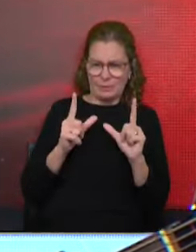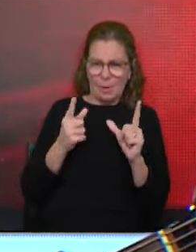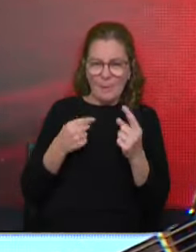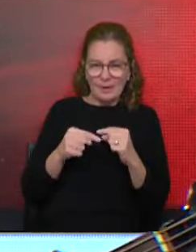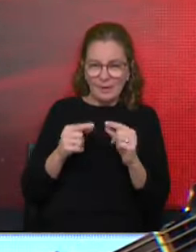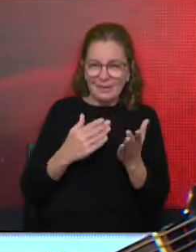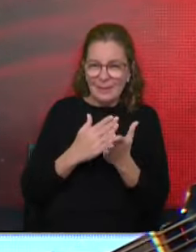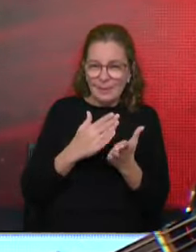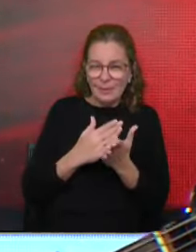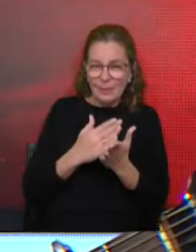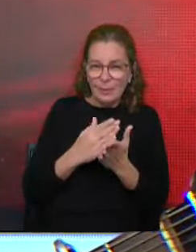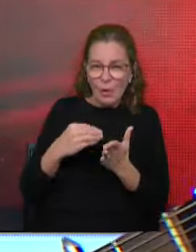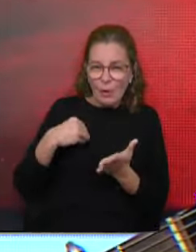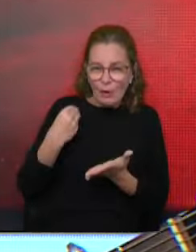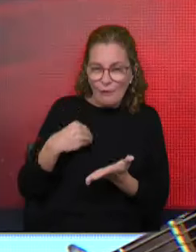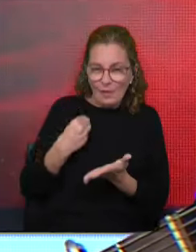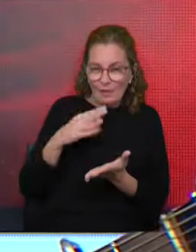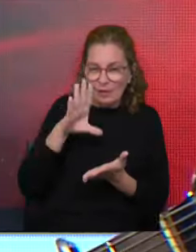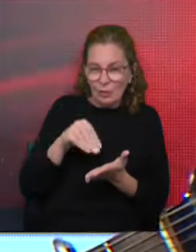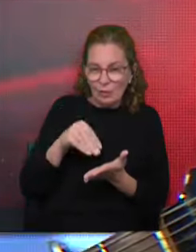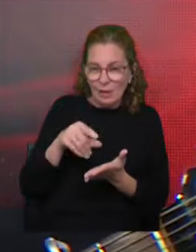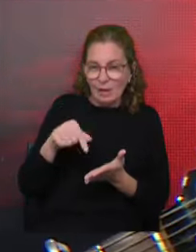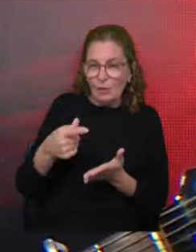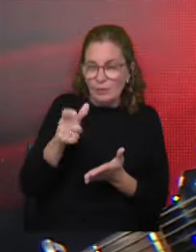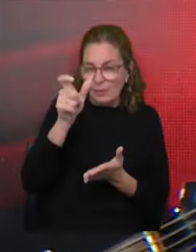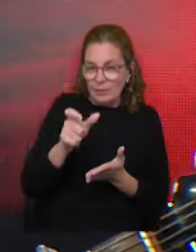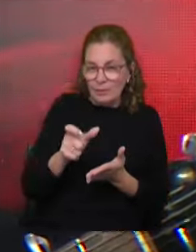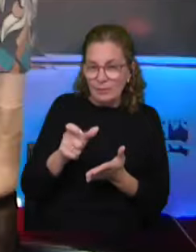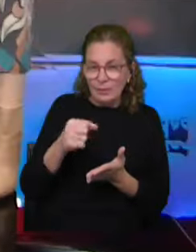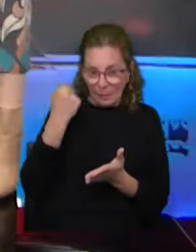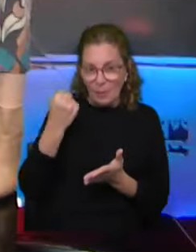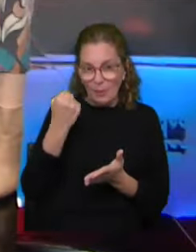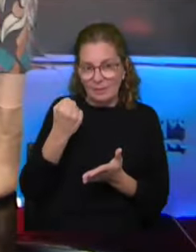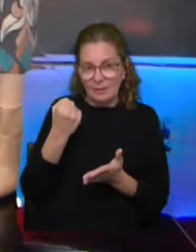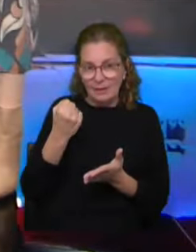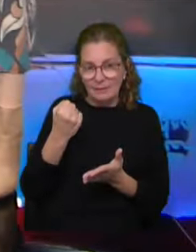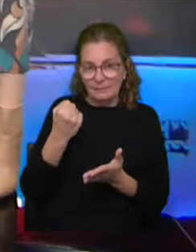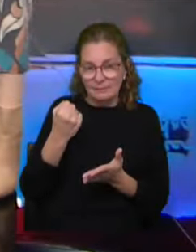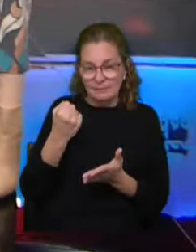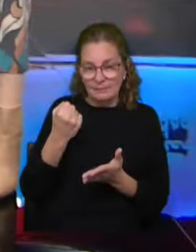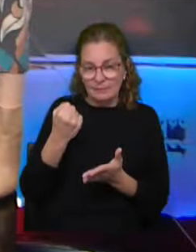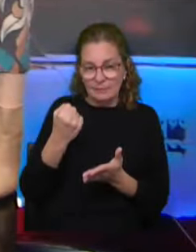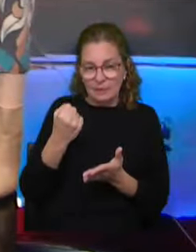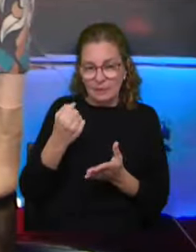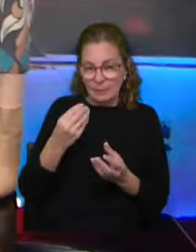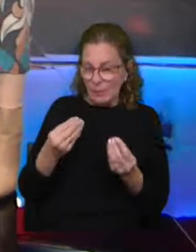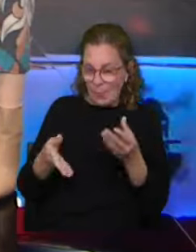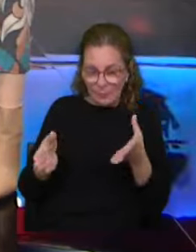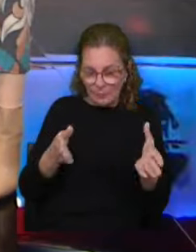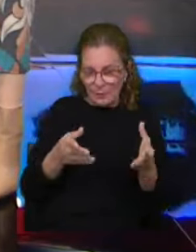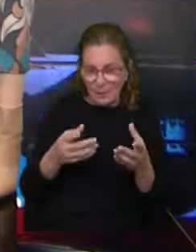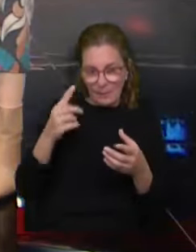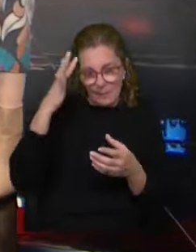siempre, no sé, es como tener una confianza total en el criterio del otro, que es un viaje. Y va por muchos lugares, es su